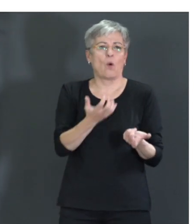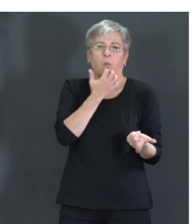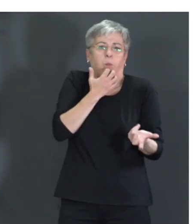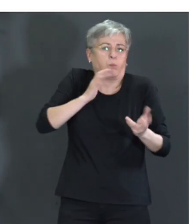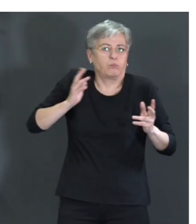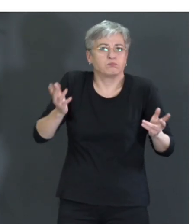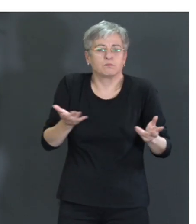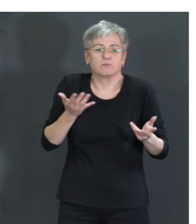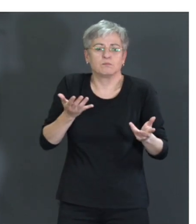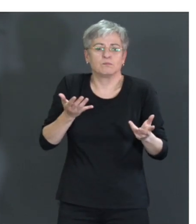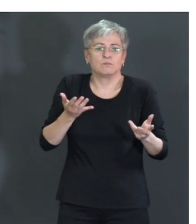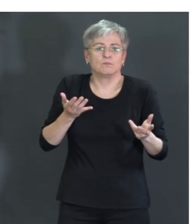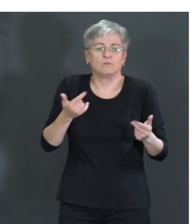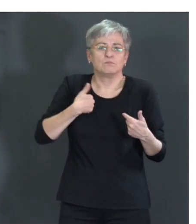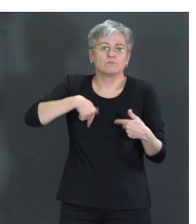ejemplo